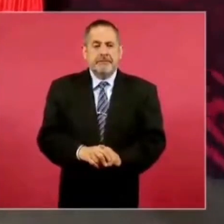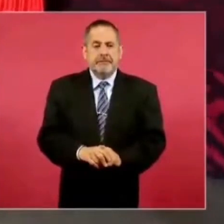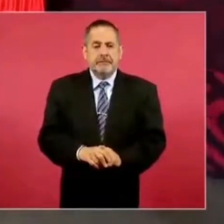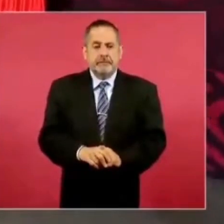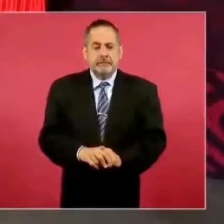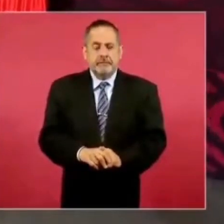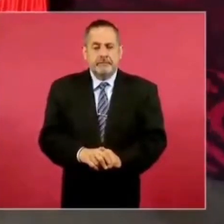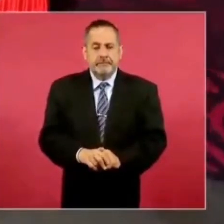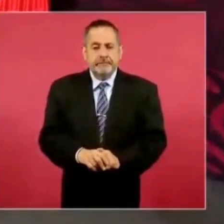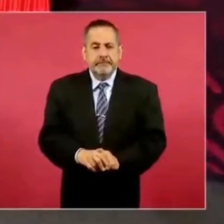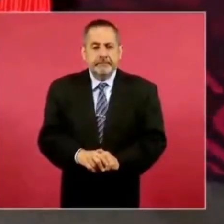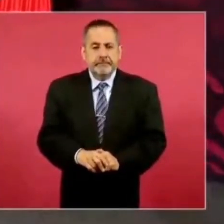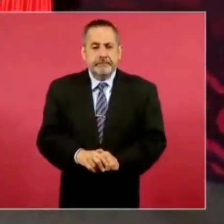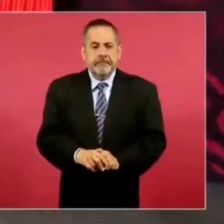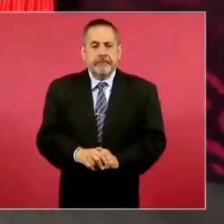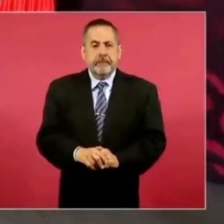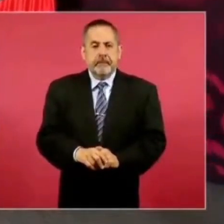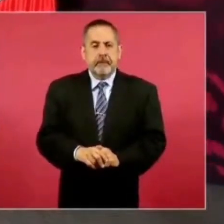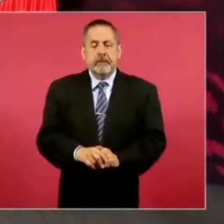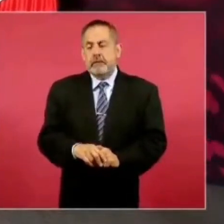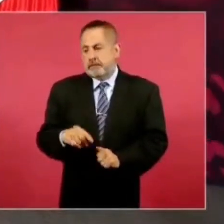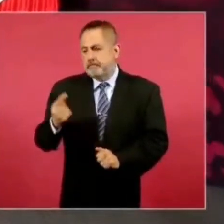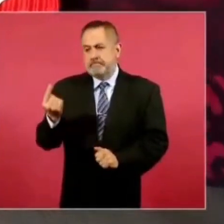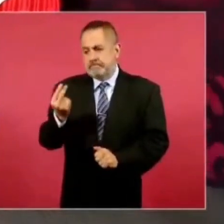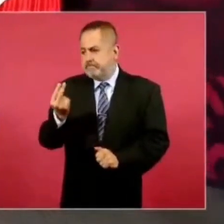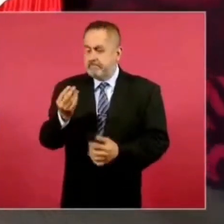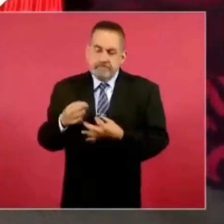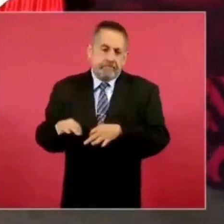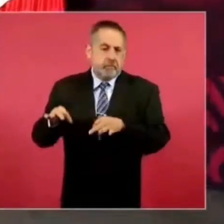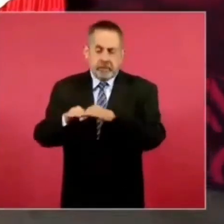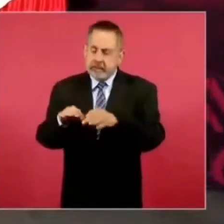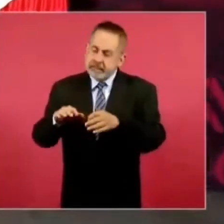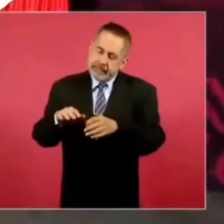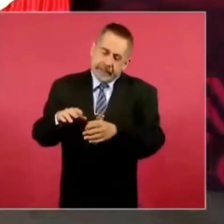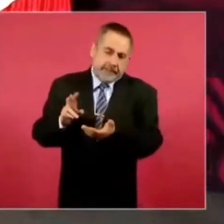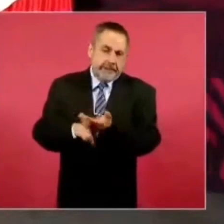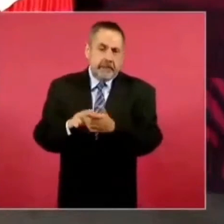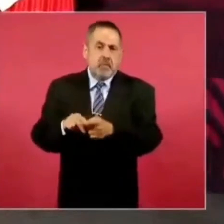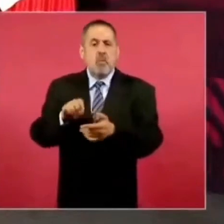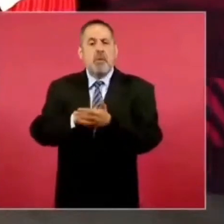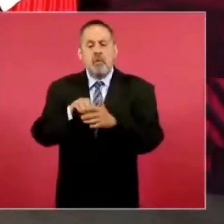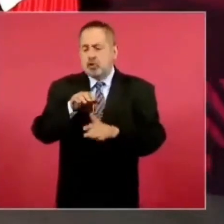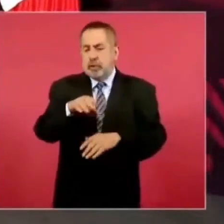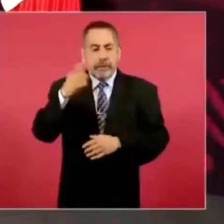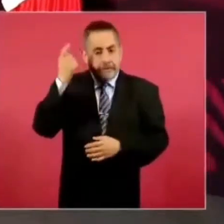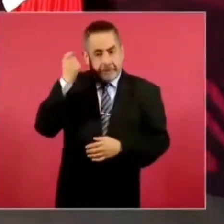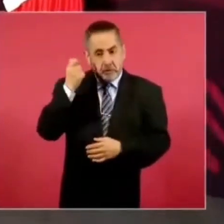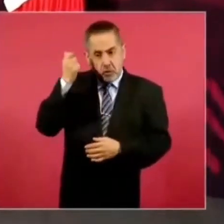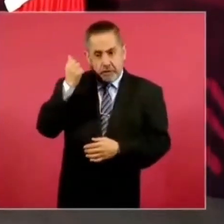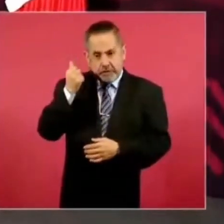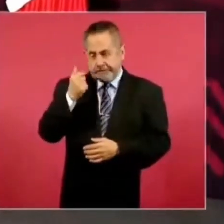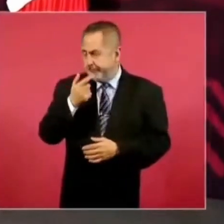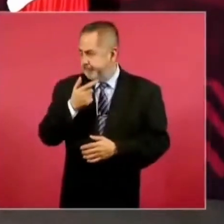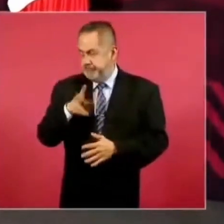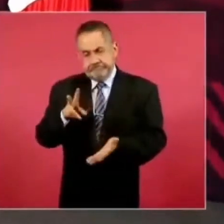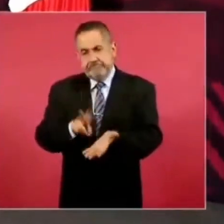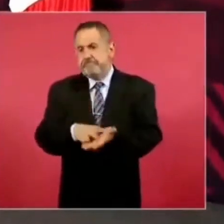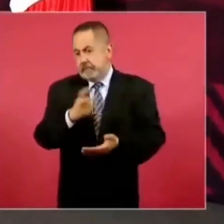Sí hay cosas que son fundamentales, por ejemplo, esto de las pensiones. Eso